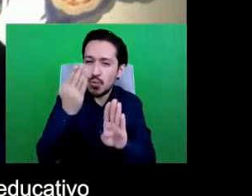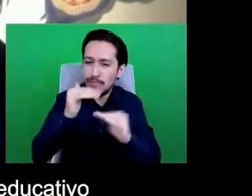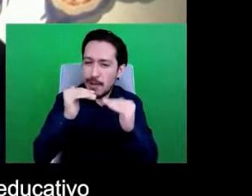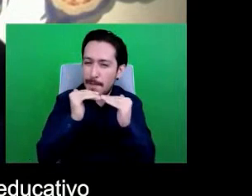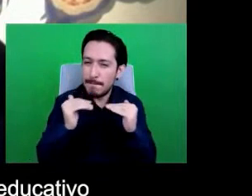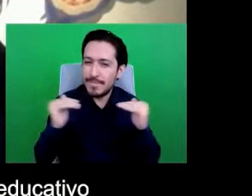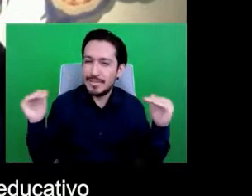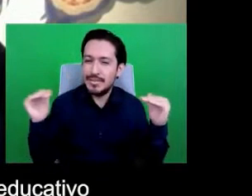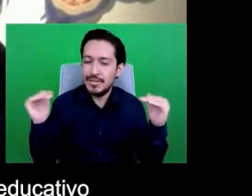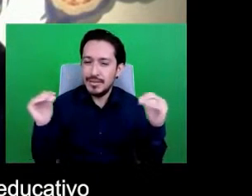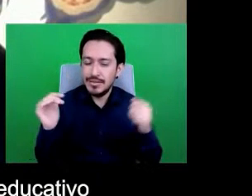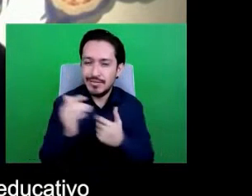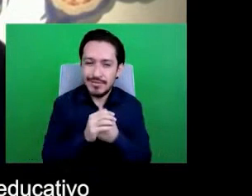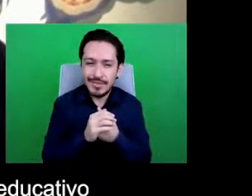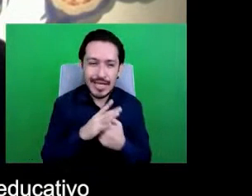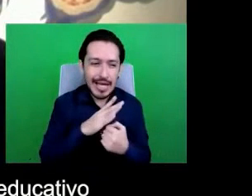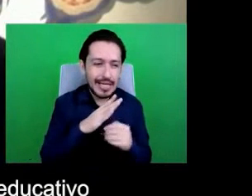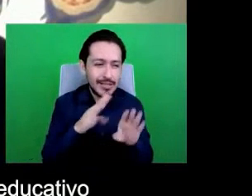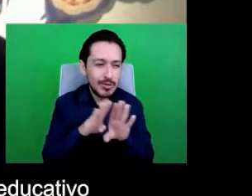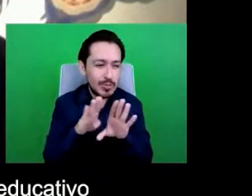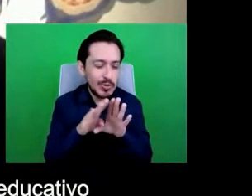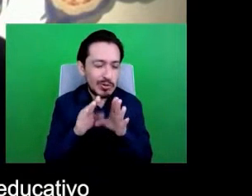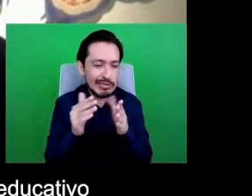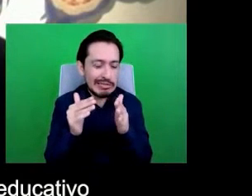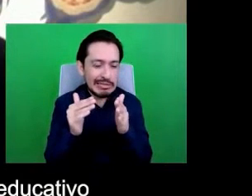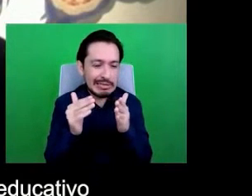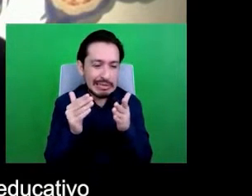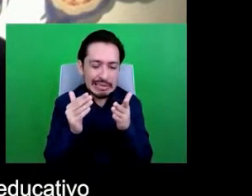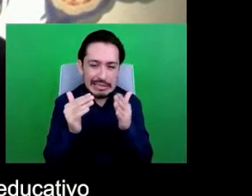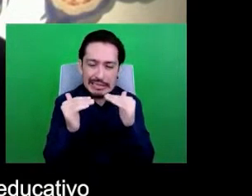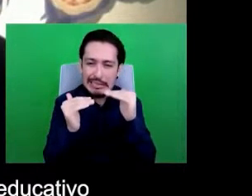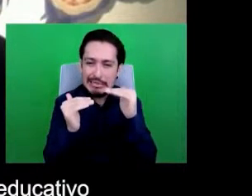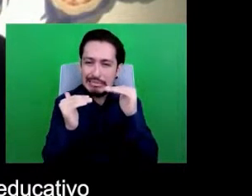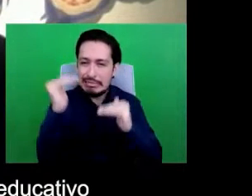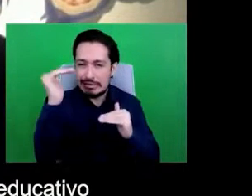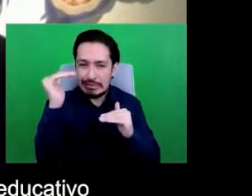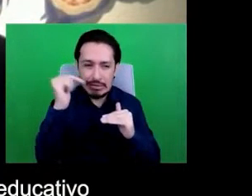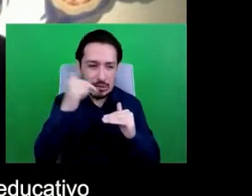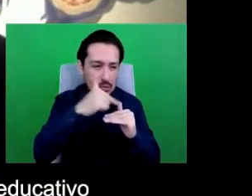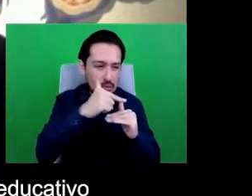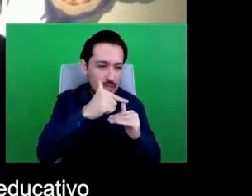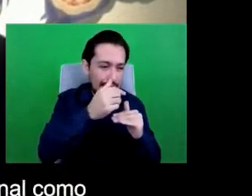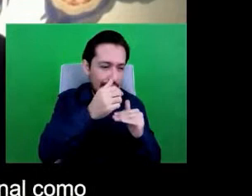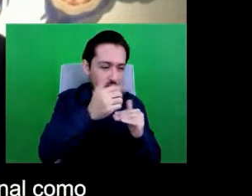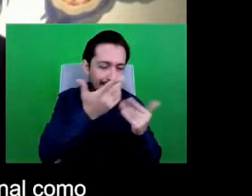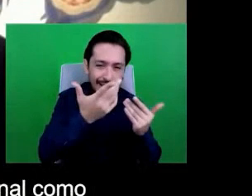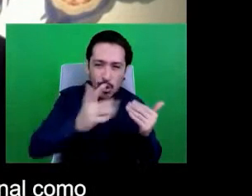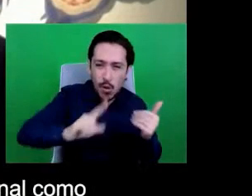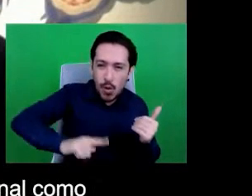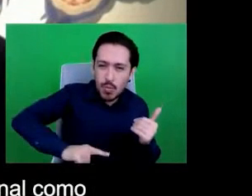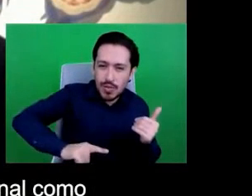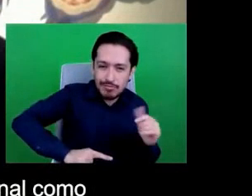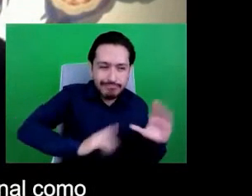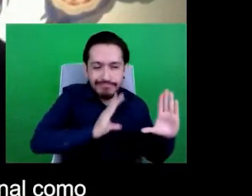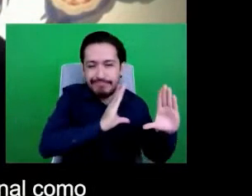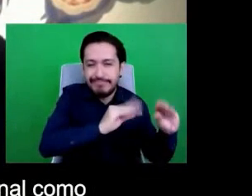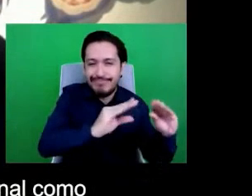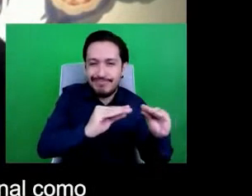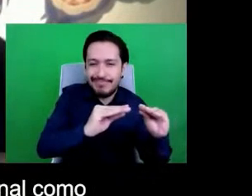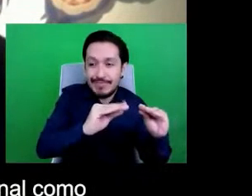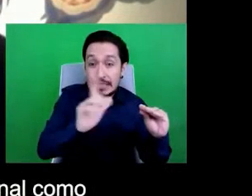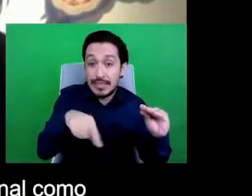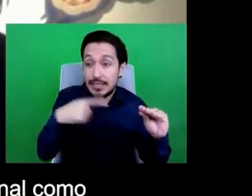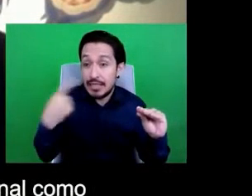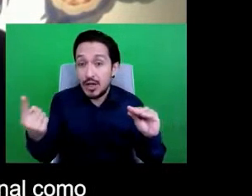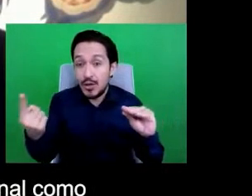gran disparidad entre lo que está dando el sistema educativo y entre lo que necesitan los seres humanos,